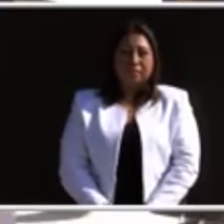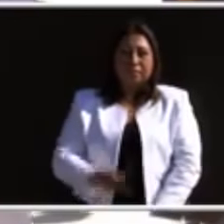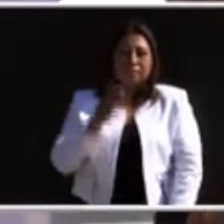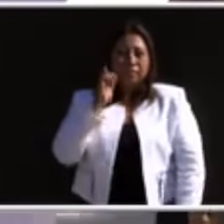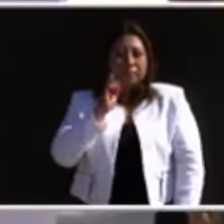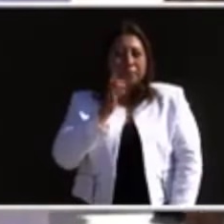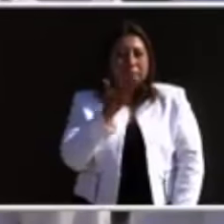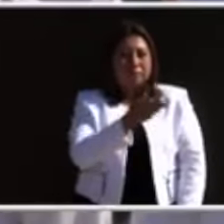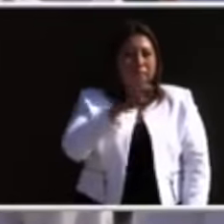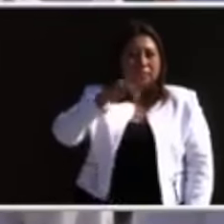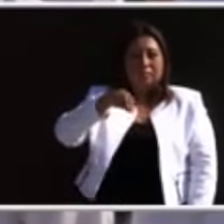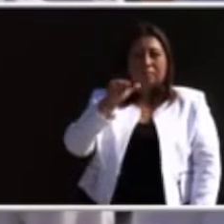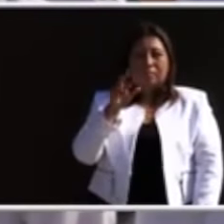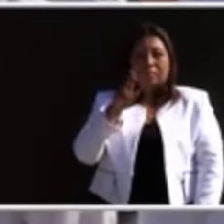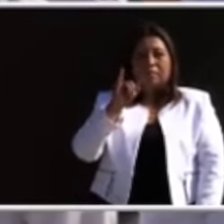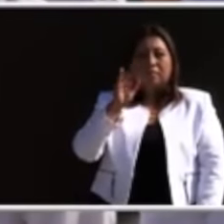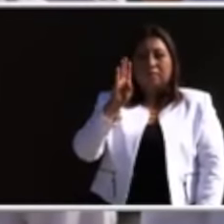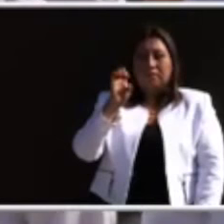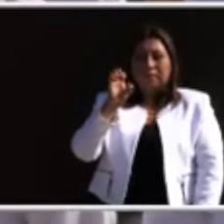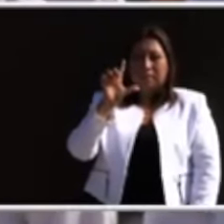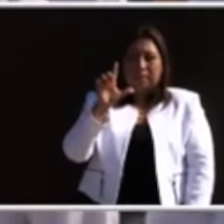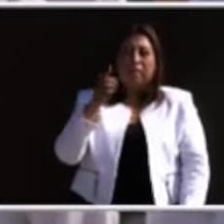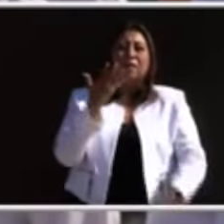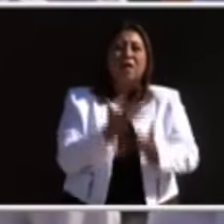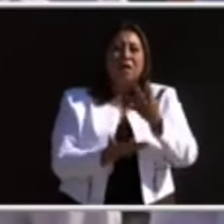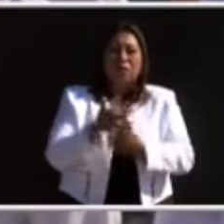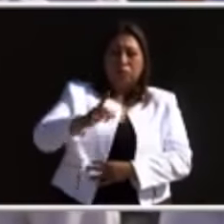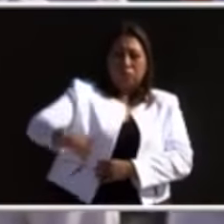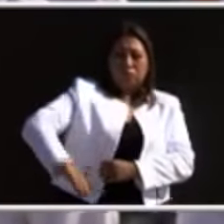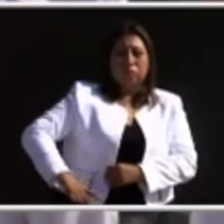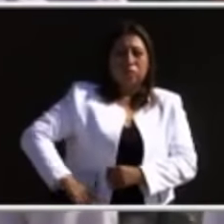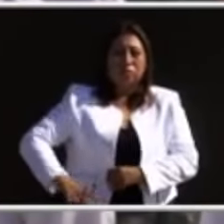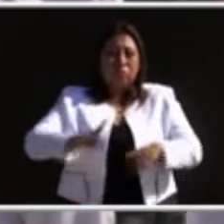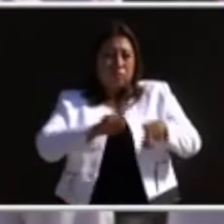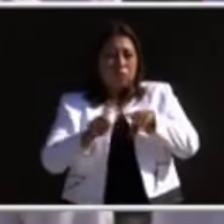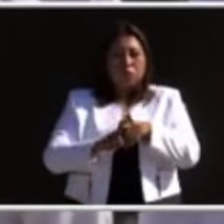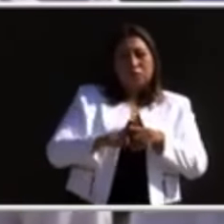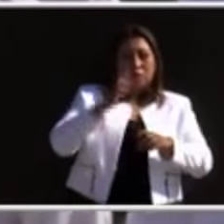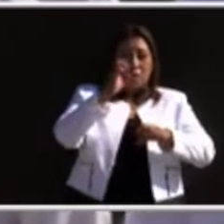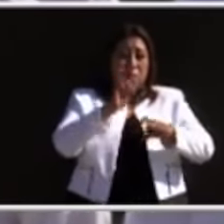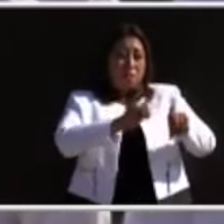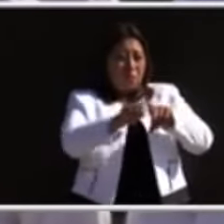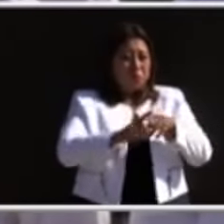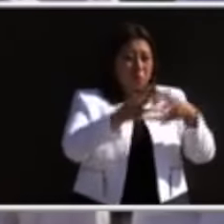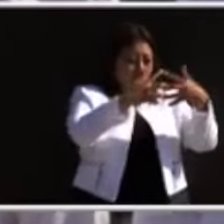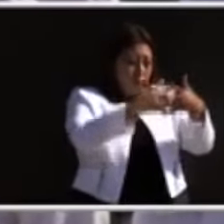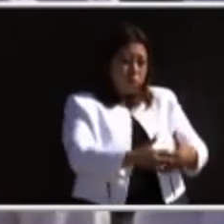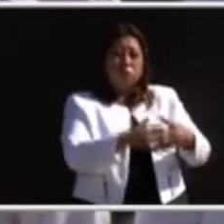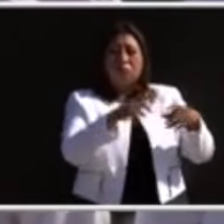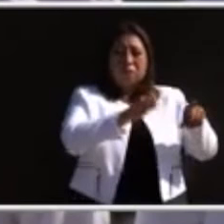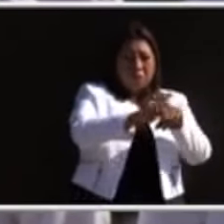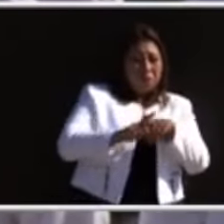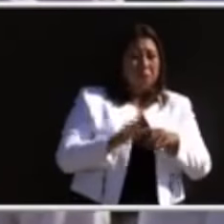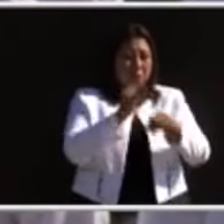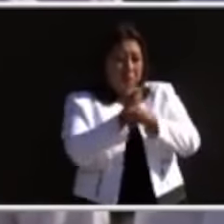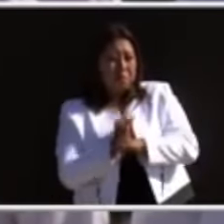Maribel es licenciada en Mercadotecnia. Cuenta con una maestría en Alta Dirección de Empresas por el IPADE y una en Dirección